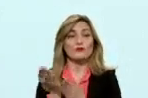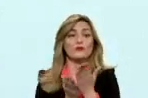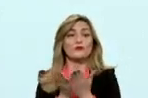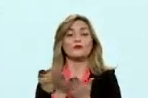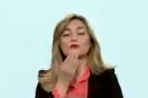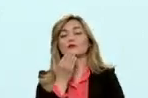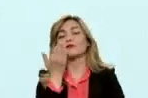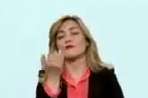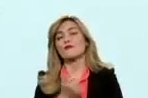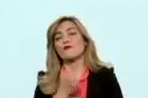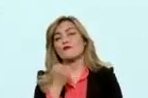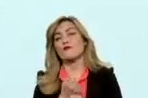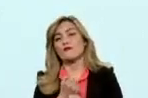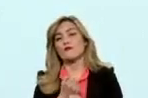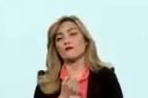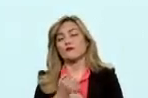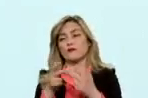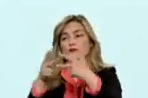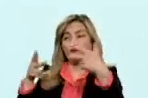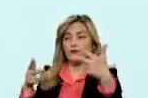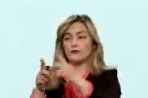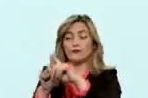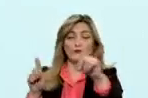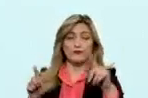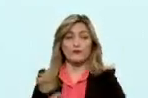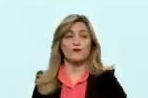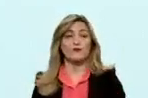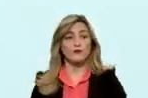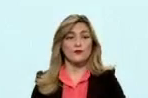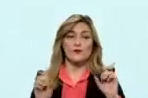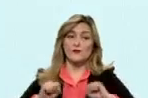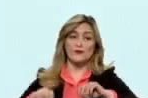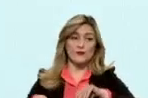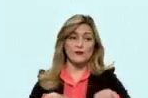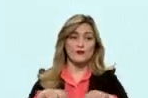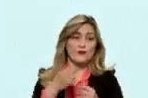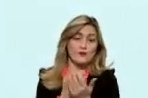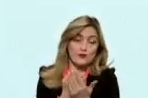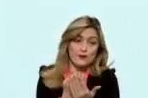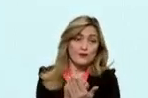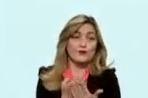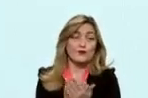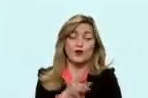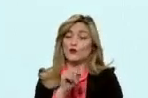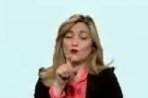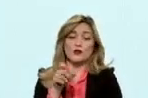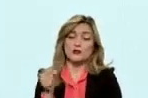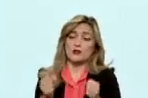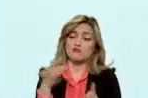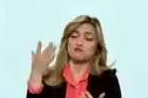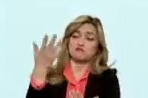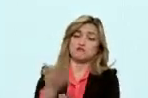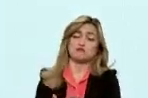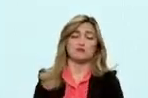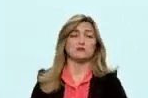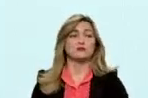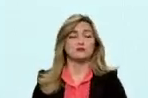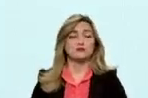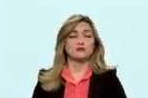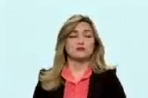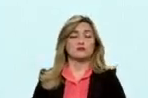está trabajando en teletrabajo, que significa que pueden generar actividad económica sin necesidad de desplazarse. Es